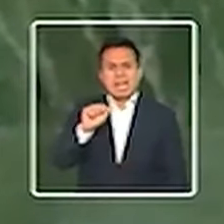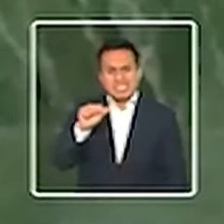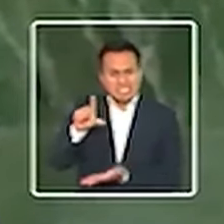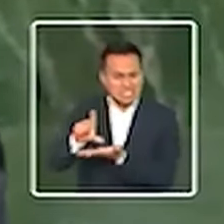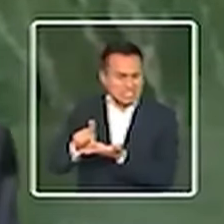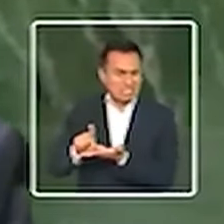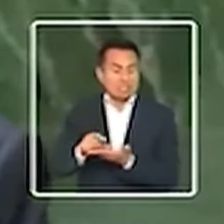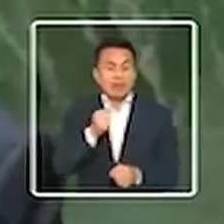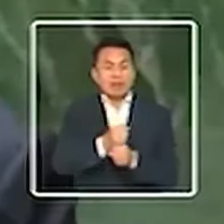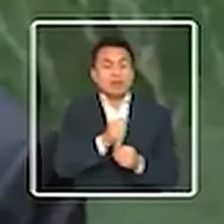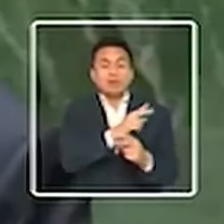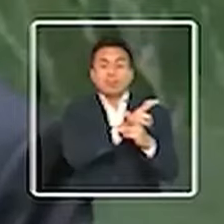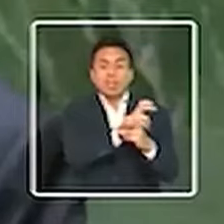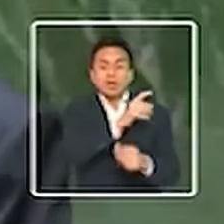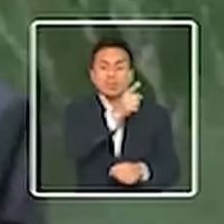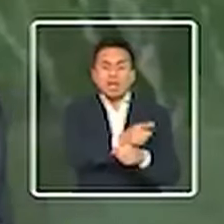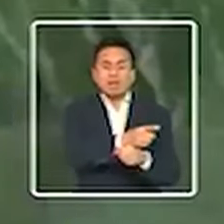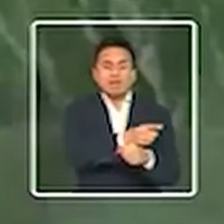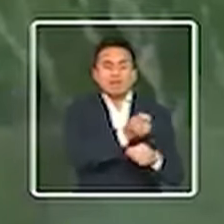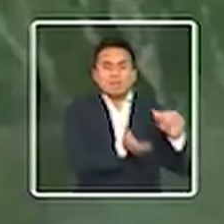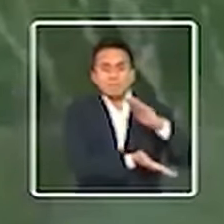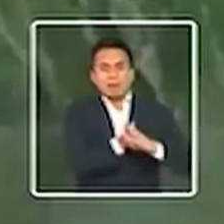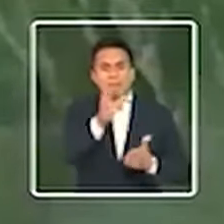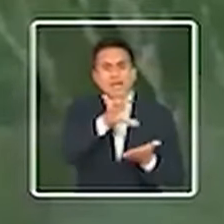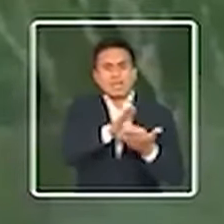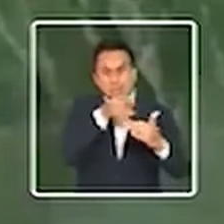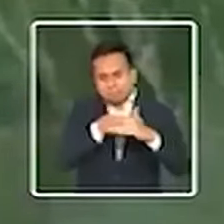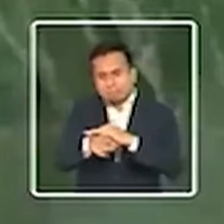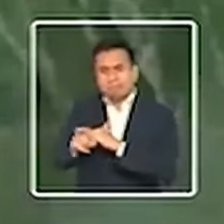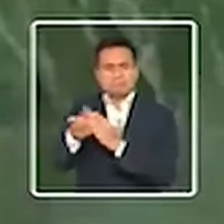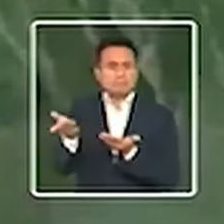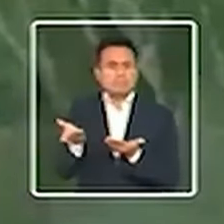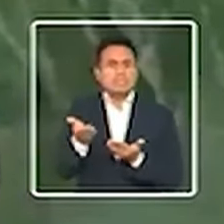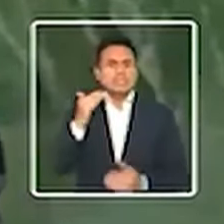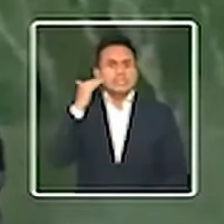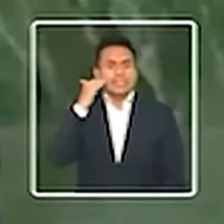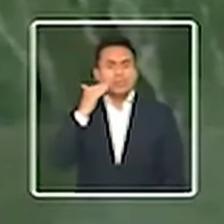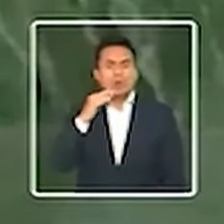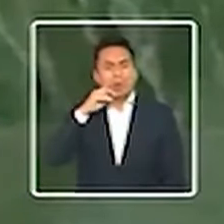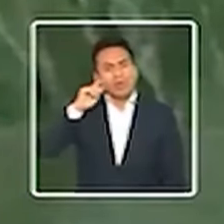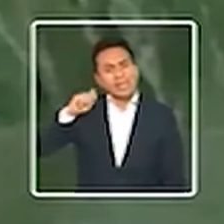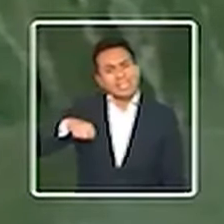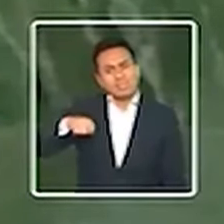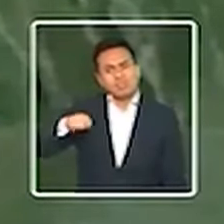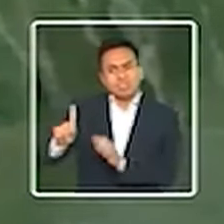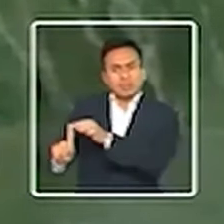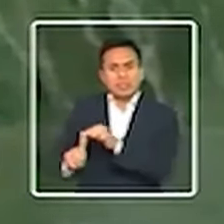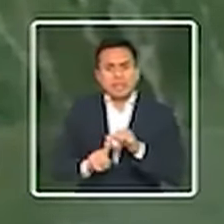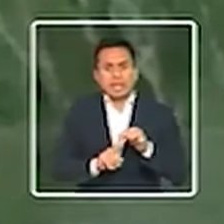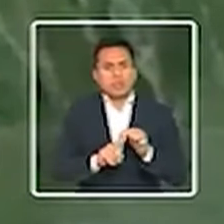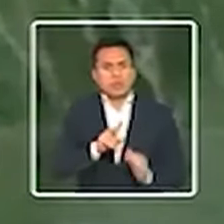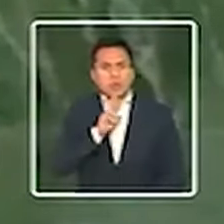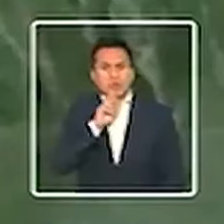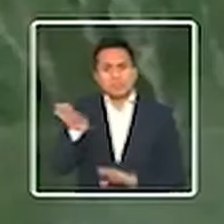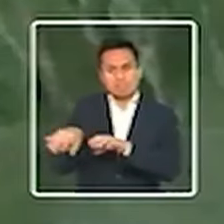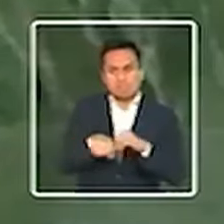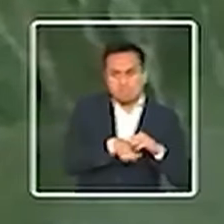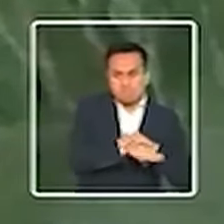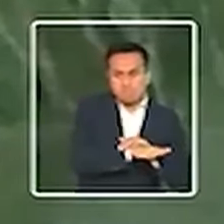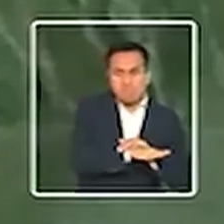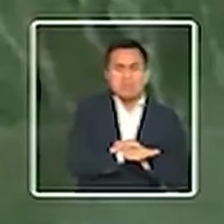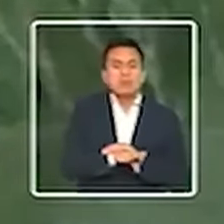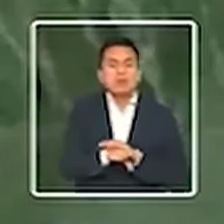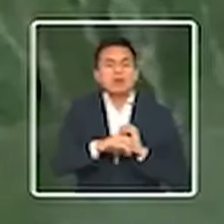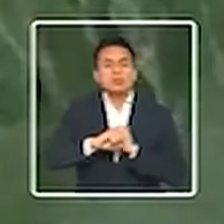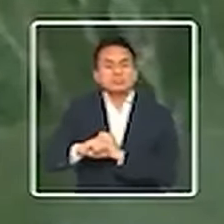el trabajador venezolano obligado a migrar de su patria, el niño ucraniano secuestrado por Rusia, el